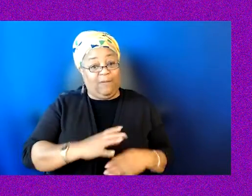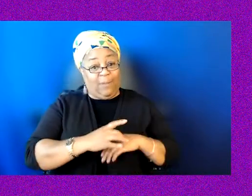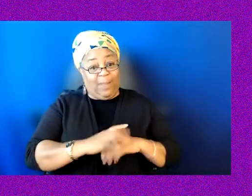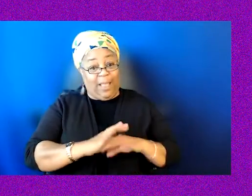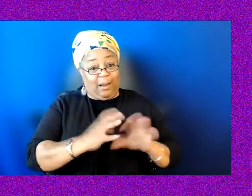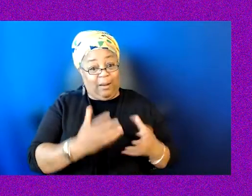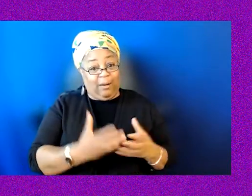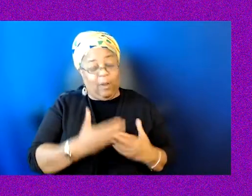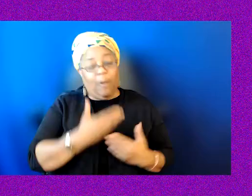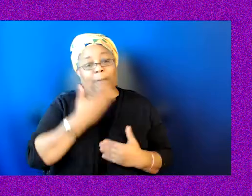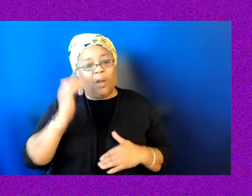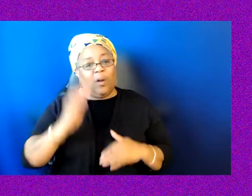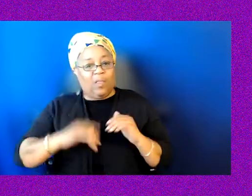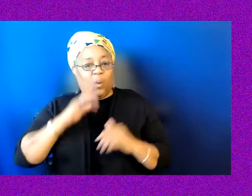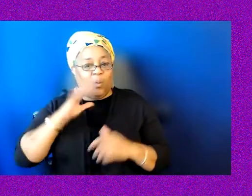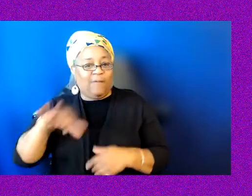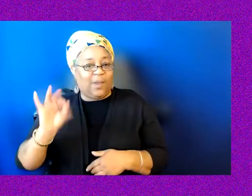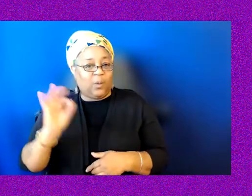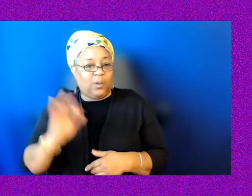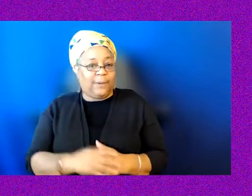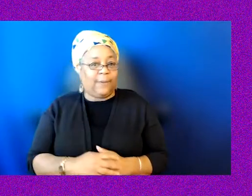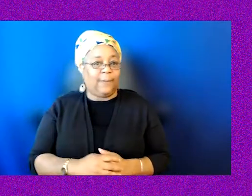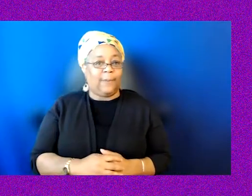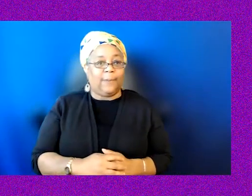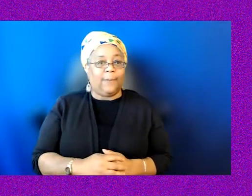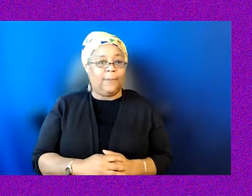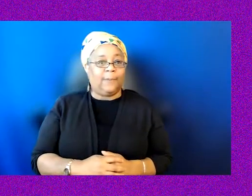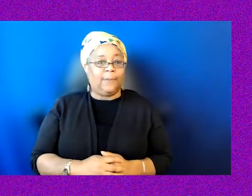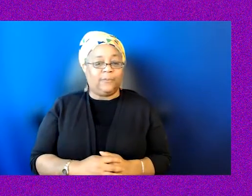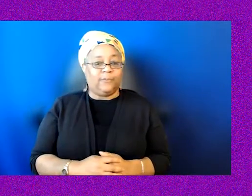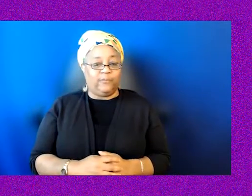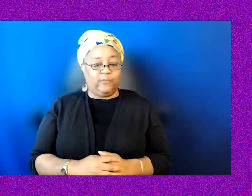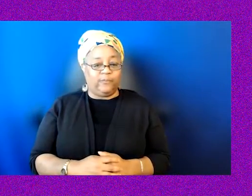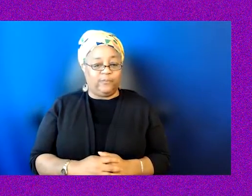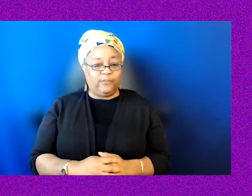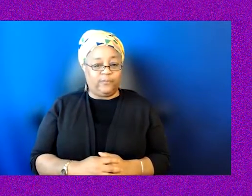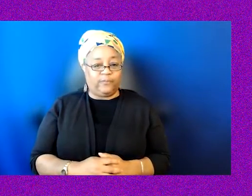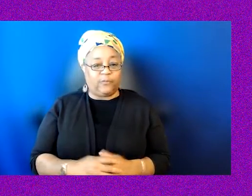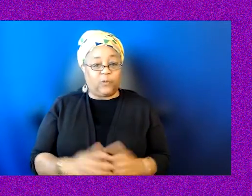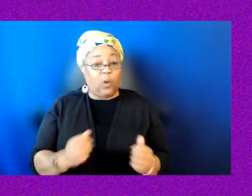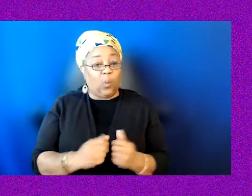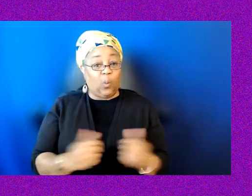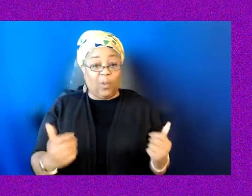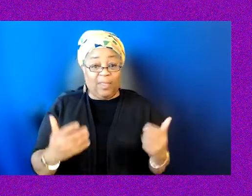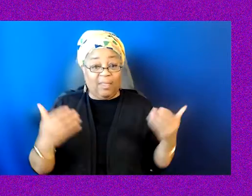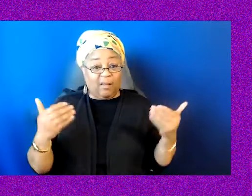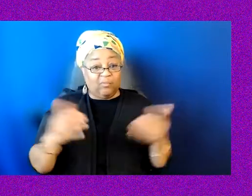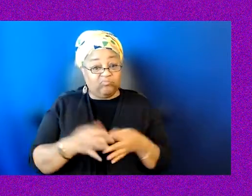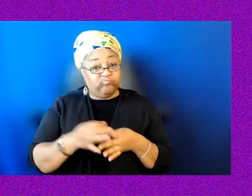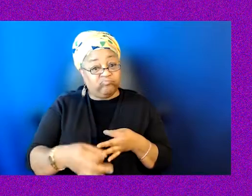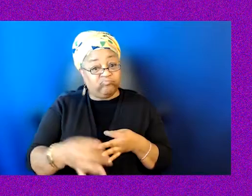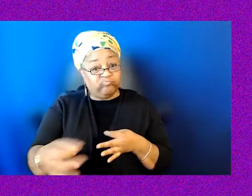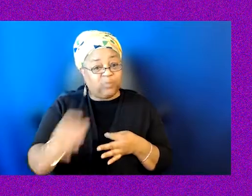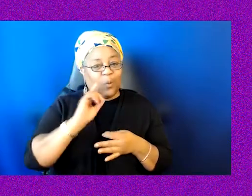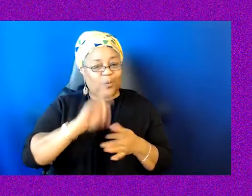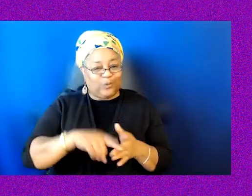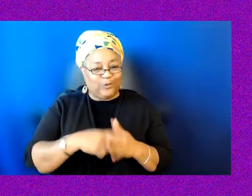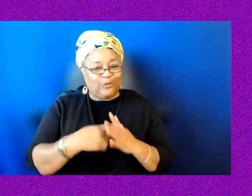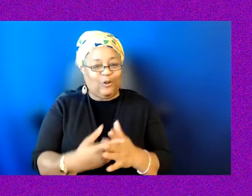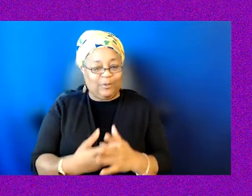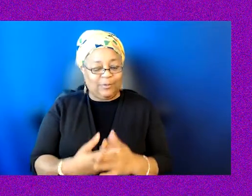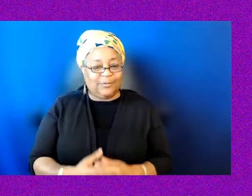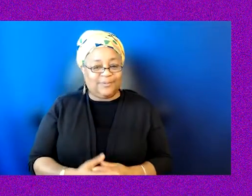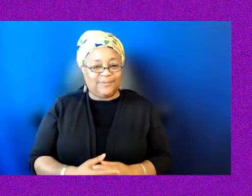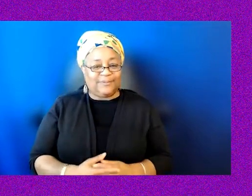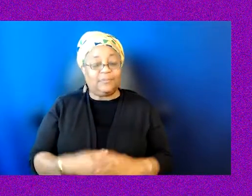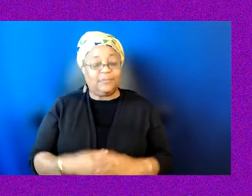que queremos dejar la planeta en mejor condición de como lo encontrábamos. Así que